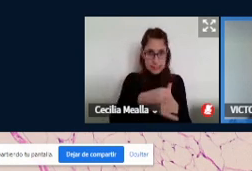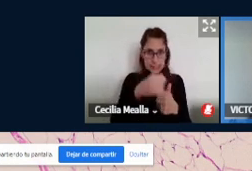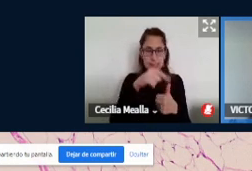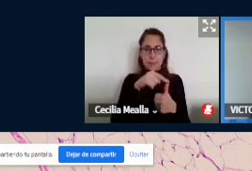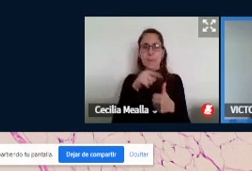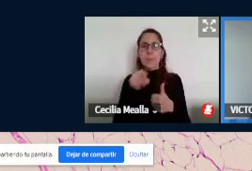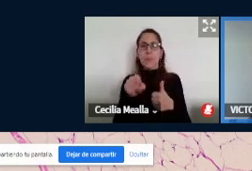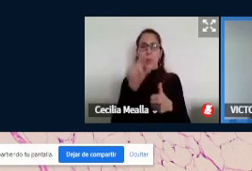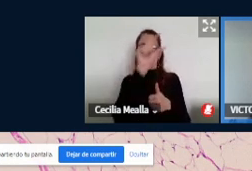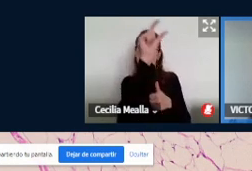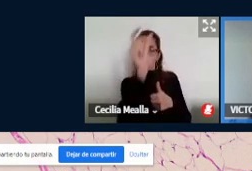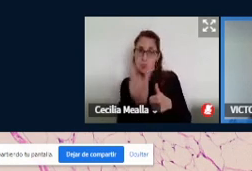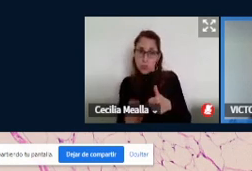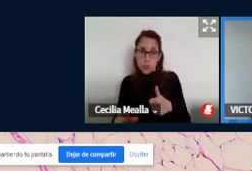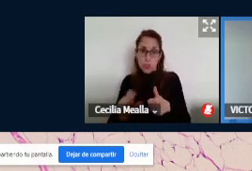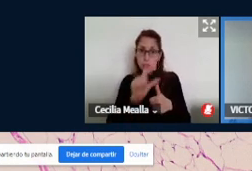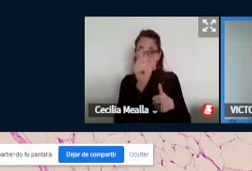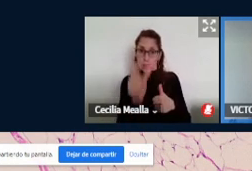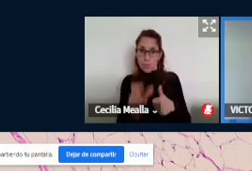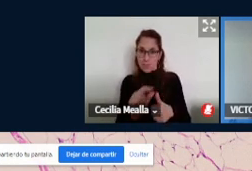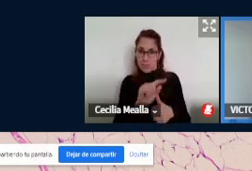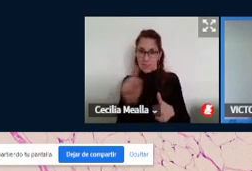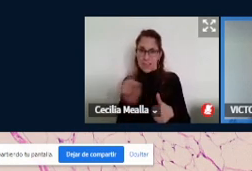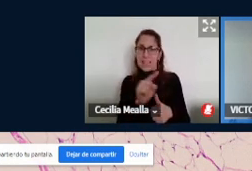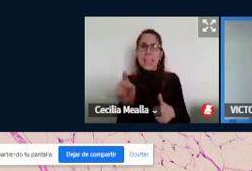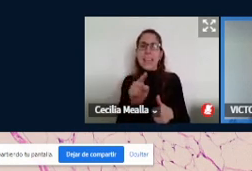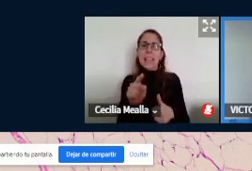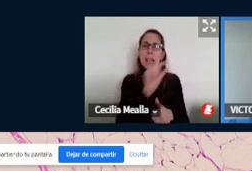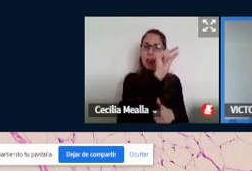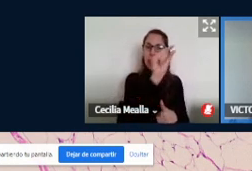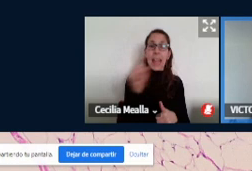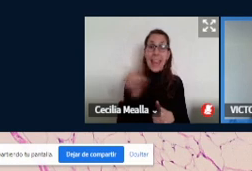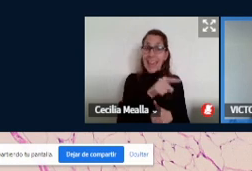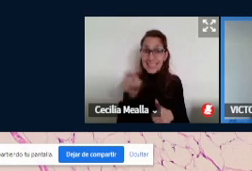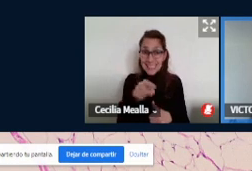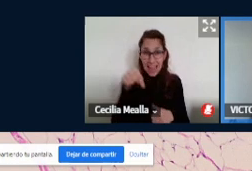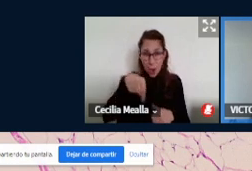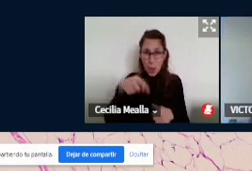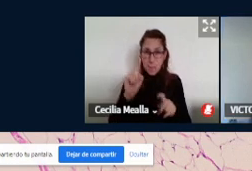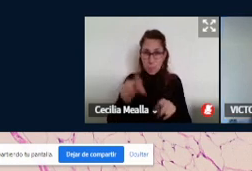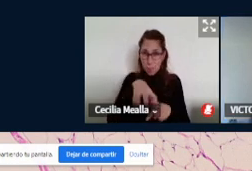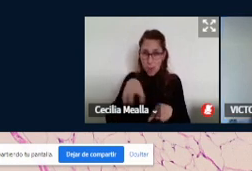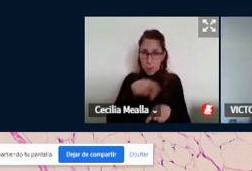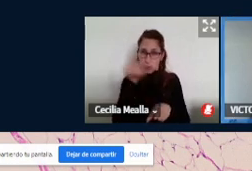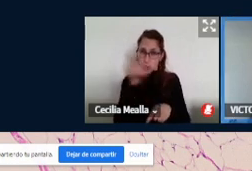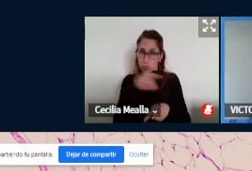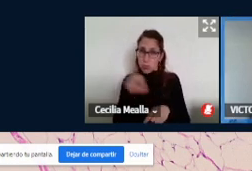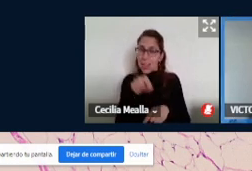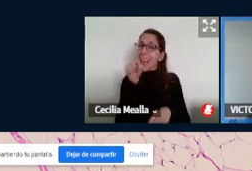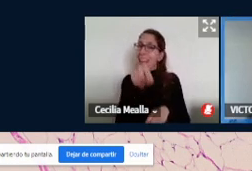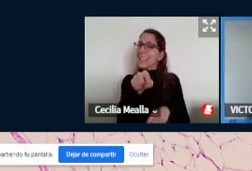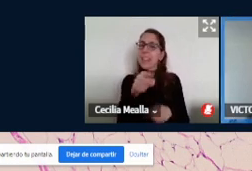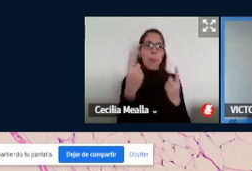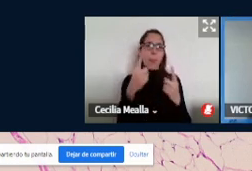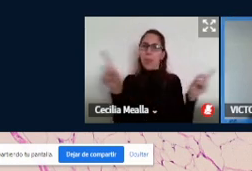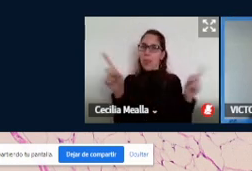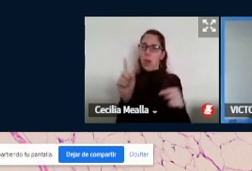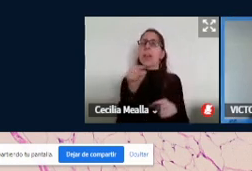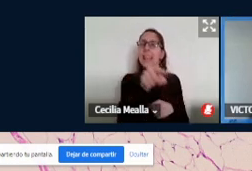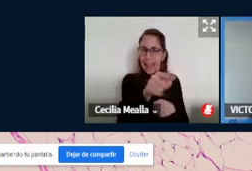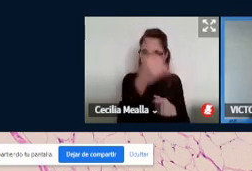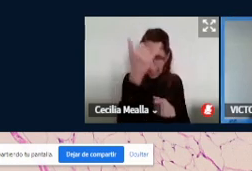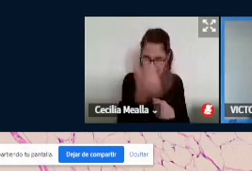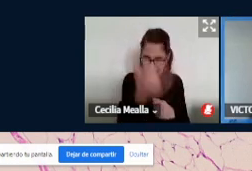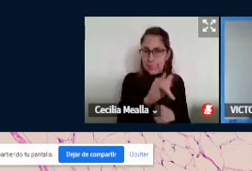vamos a ver todo acá. Este tejido, ¿cuál sería? Esto no es tejido conectivo laxo. Está bien lo que